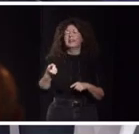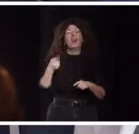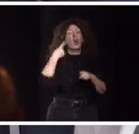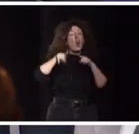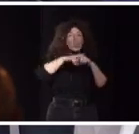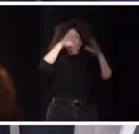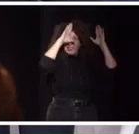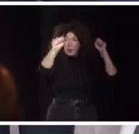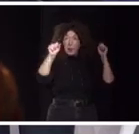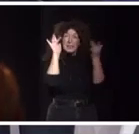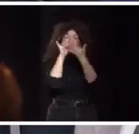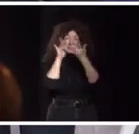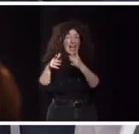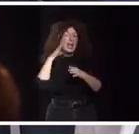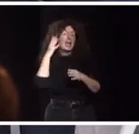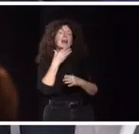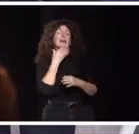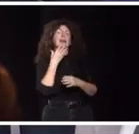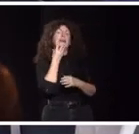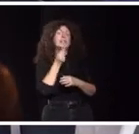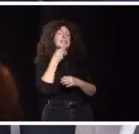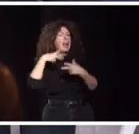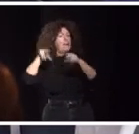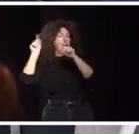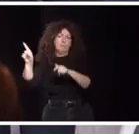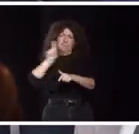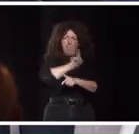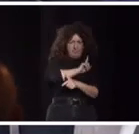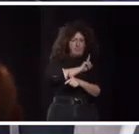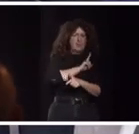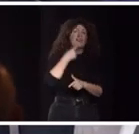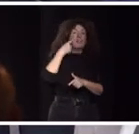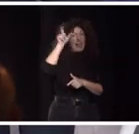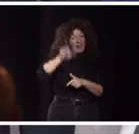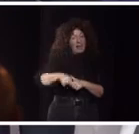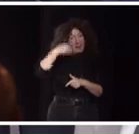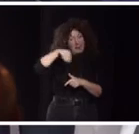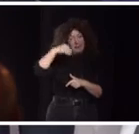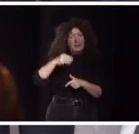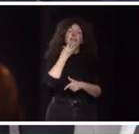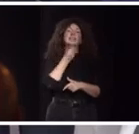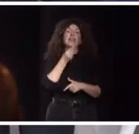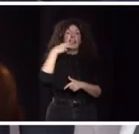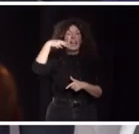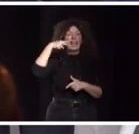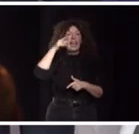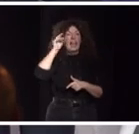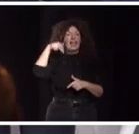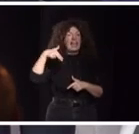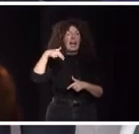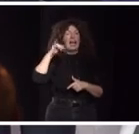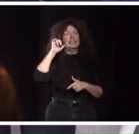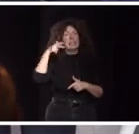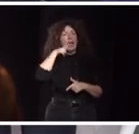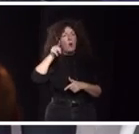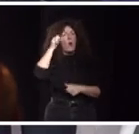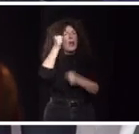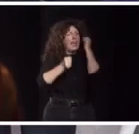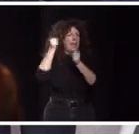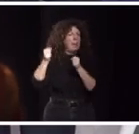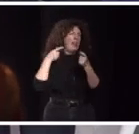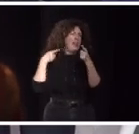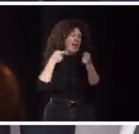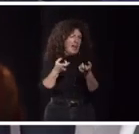con Israel y que le digamos al señor Netanyahu que es un asesino y es un criminal de guerra y que no queremos